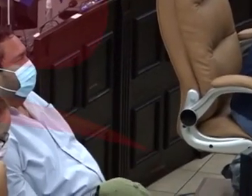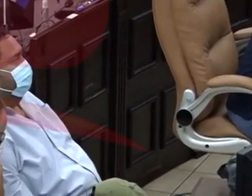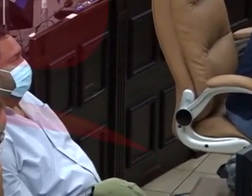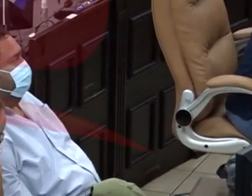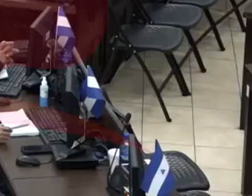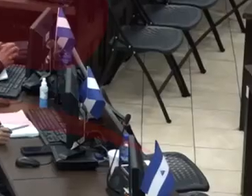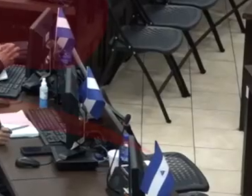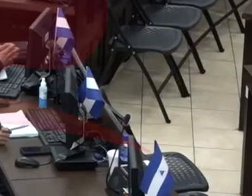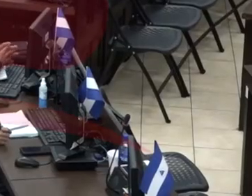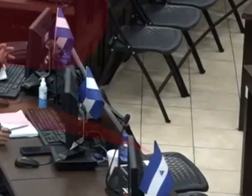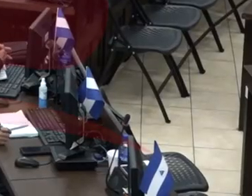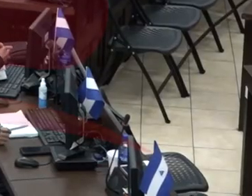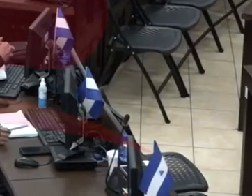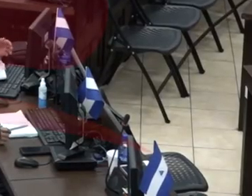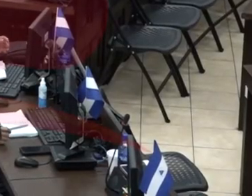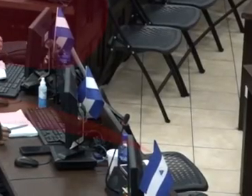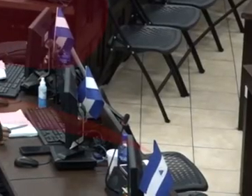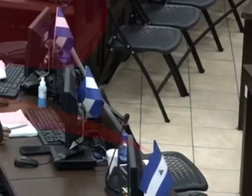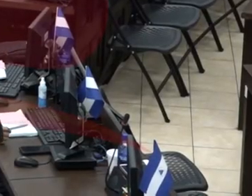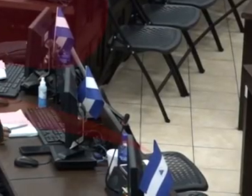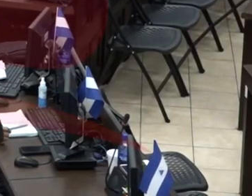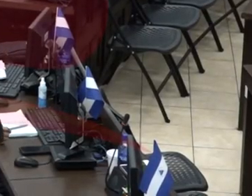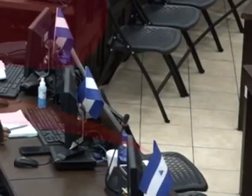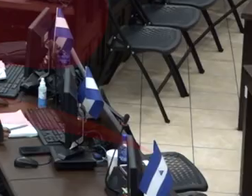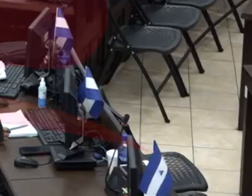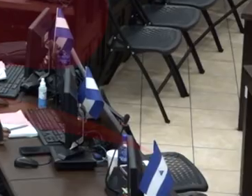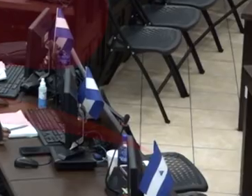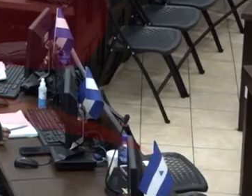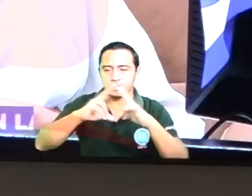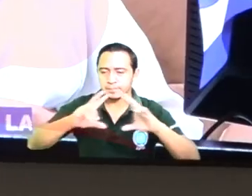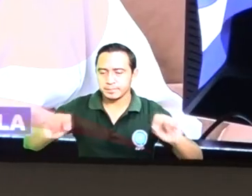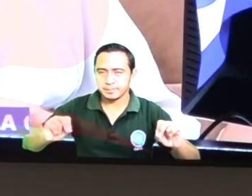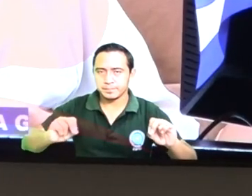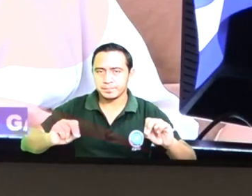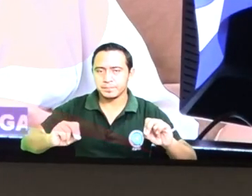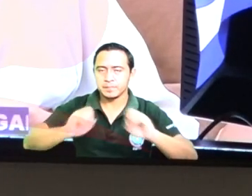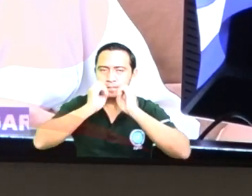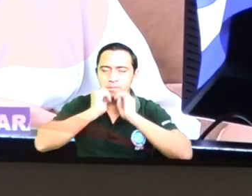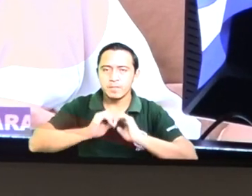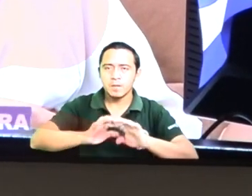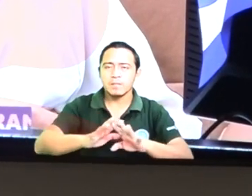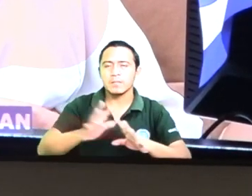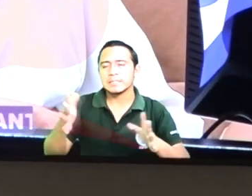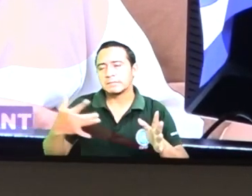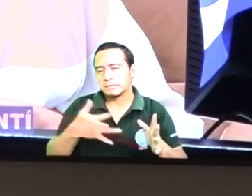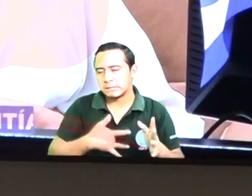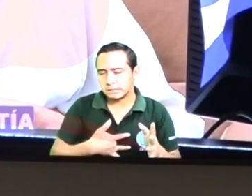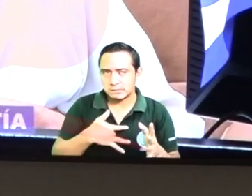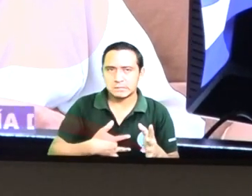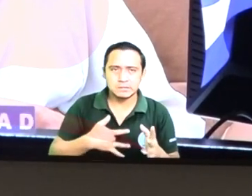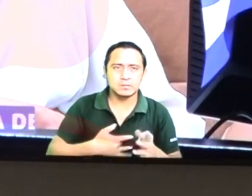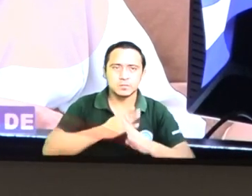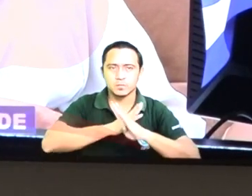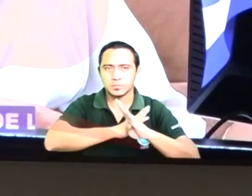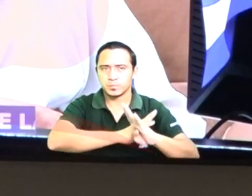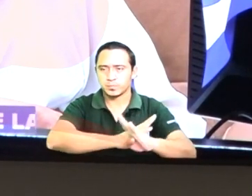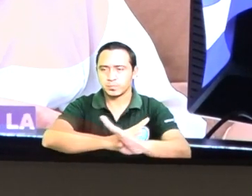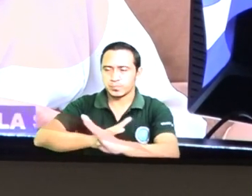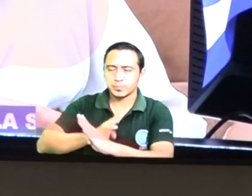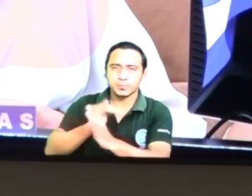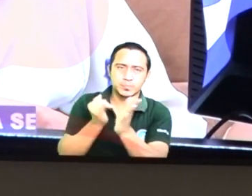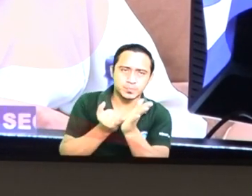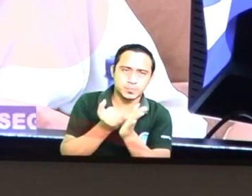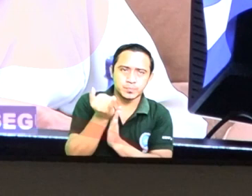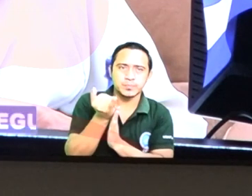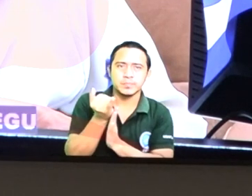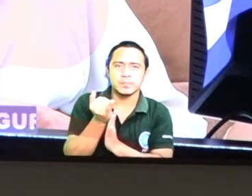información digital. El Ministerio Público de Nicaragua expresó la necesidad de prevención e investigación